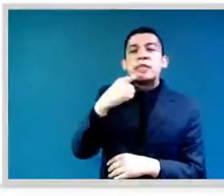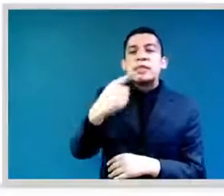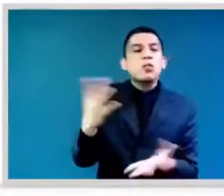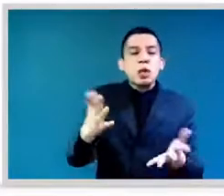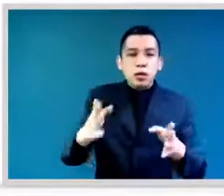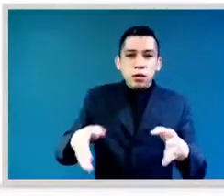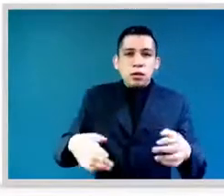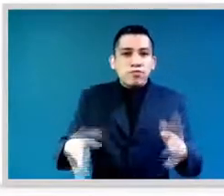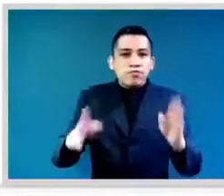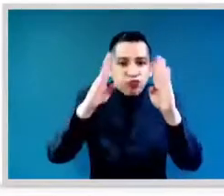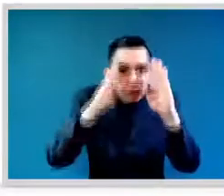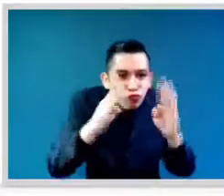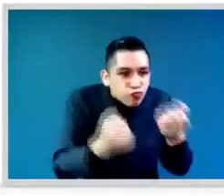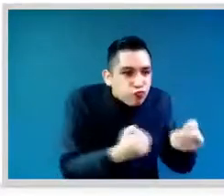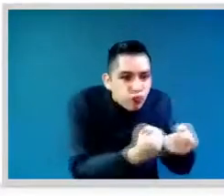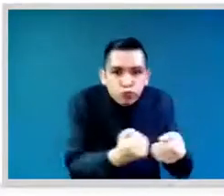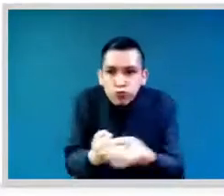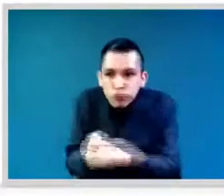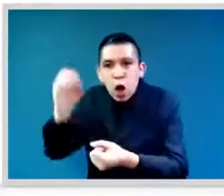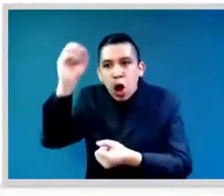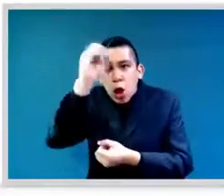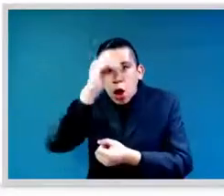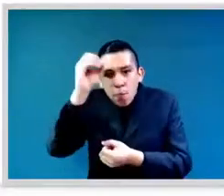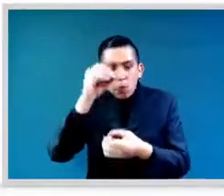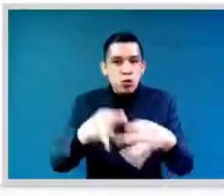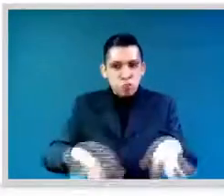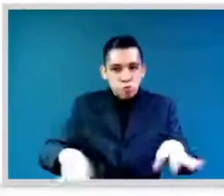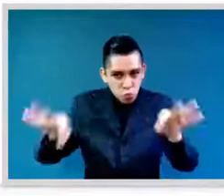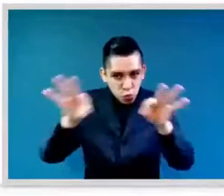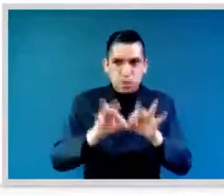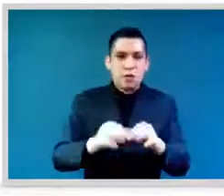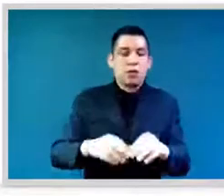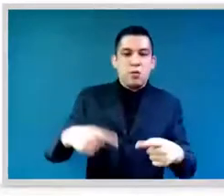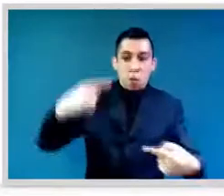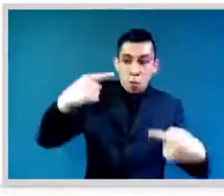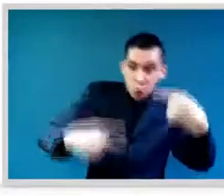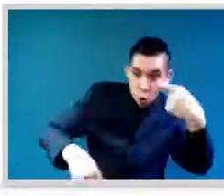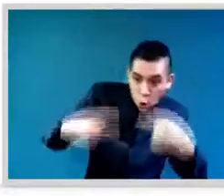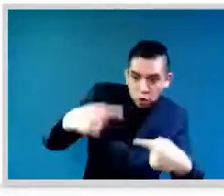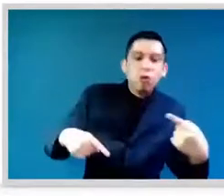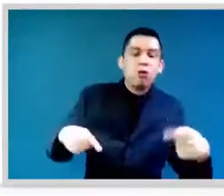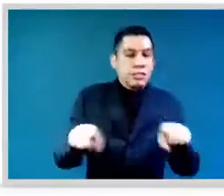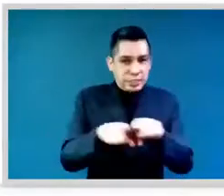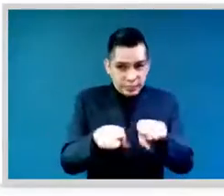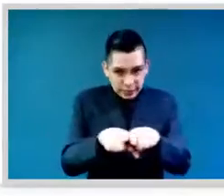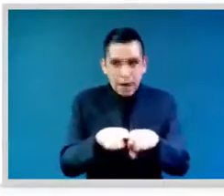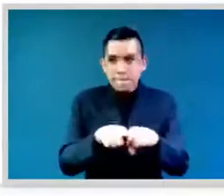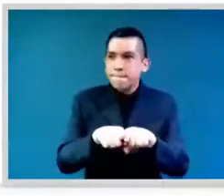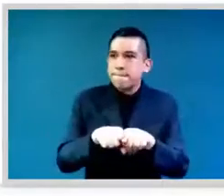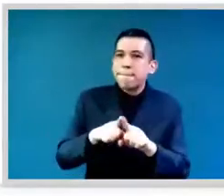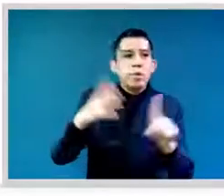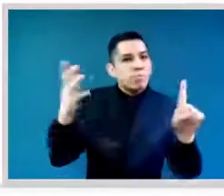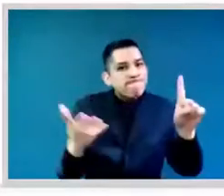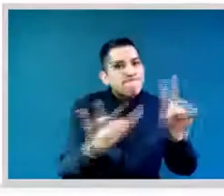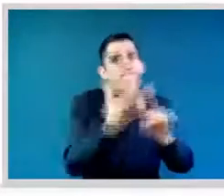tener una capacidad de fortaleza política suficiente para que también las cosas se alcancen con arreglo a